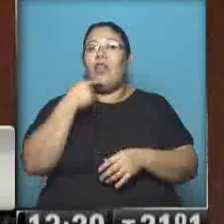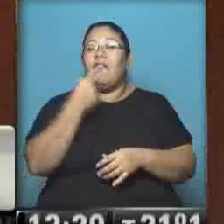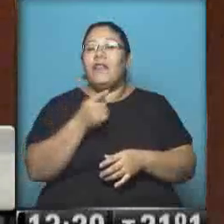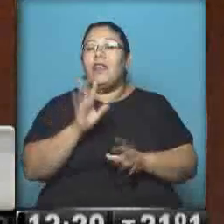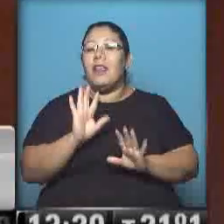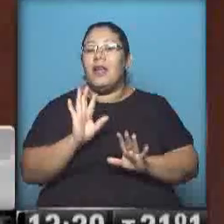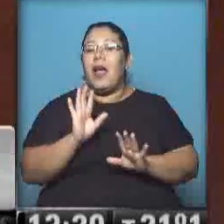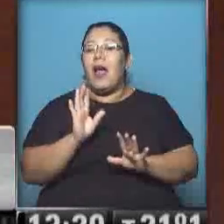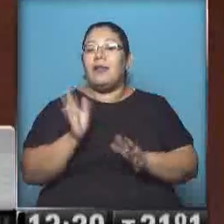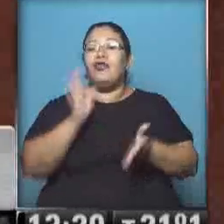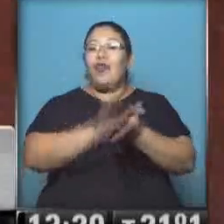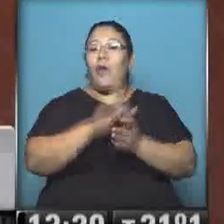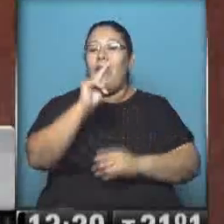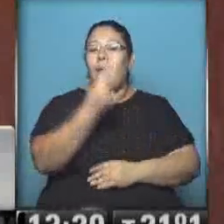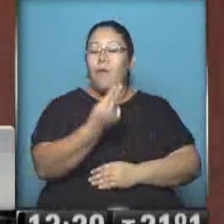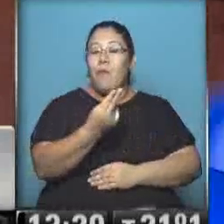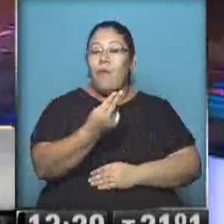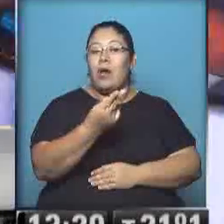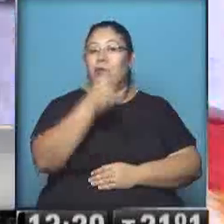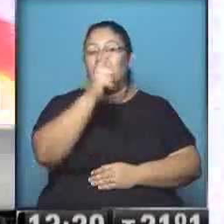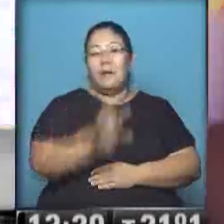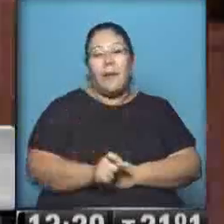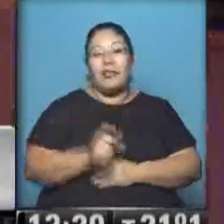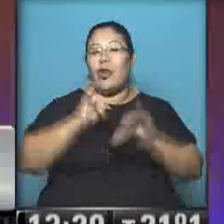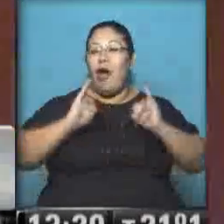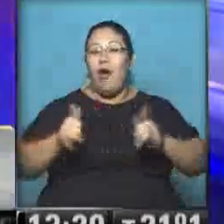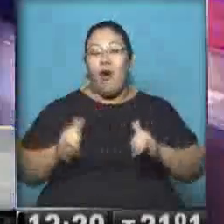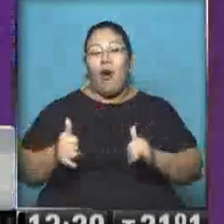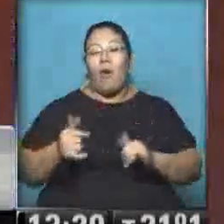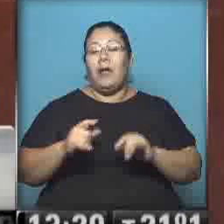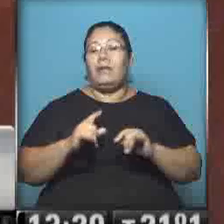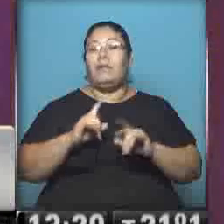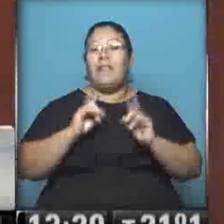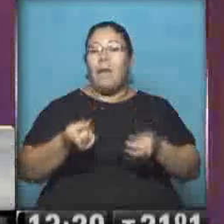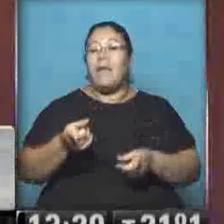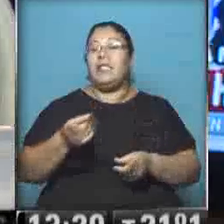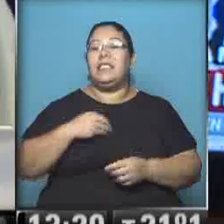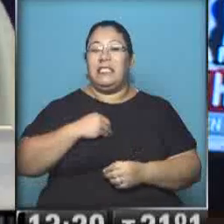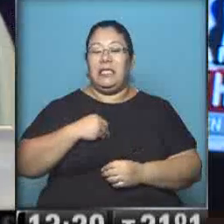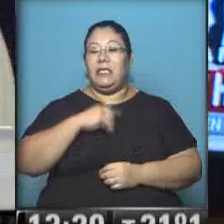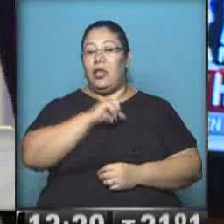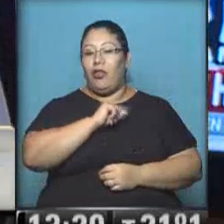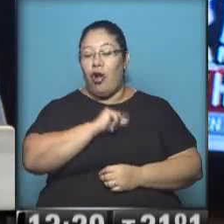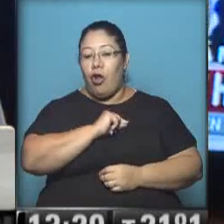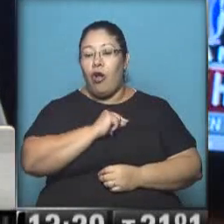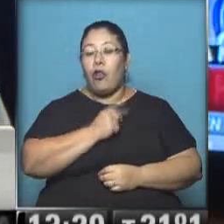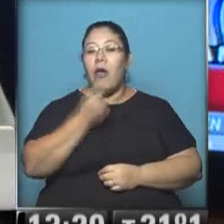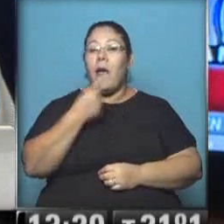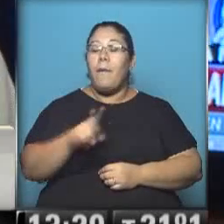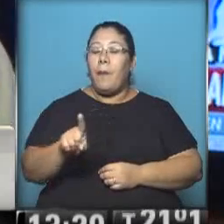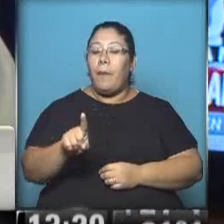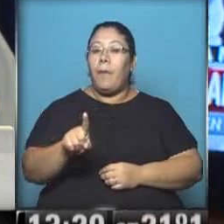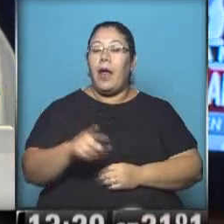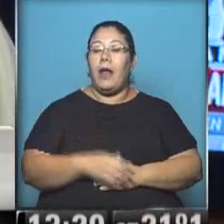no. Un hombre joven, uno duele en cualquiera de las circunstancias, pero vuelvo a decir, la ventaja que existe en esto es